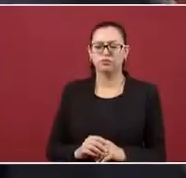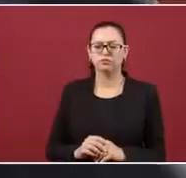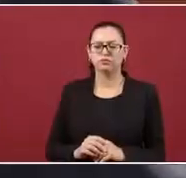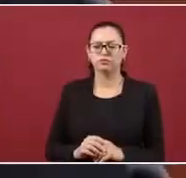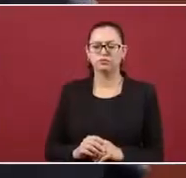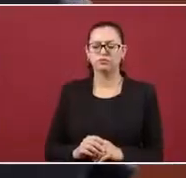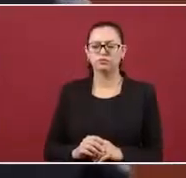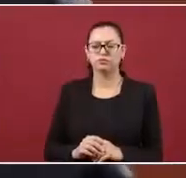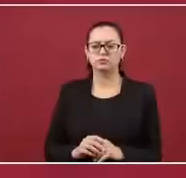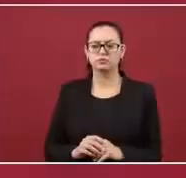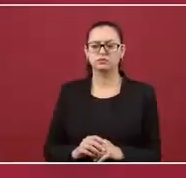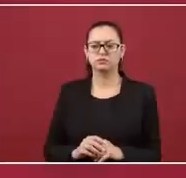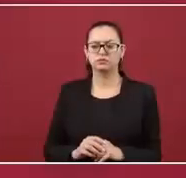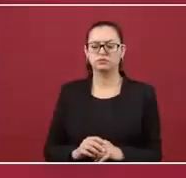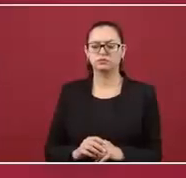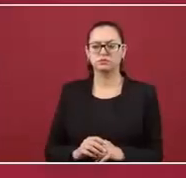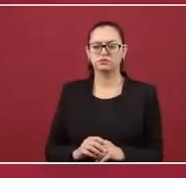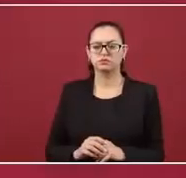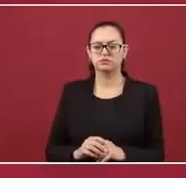utilizar